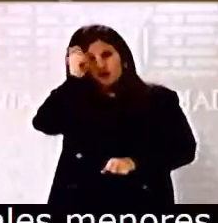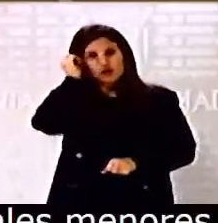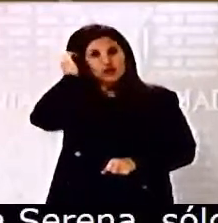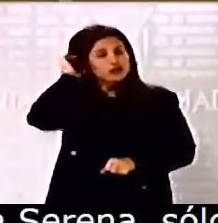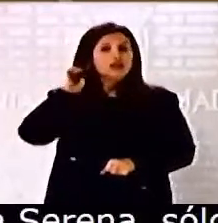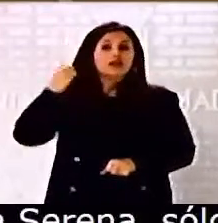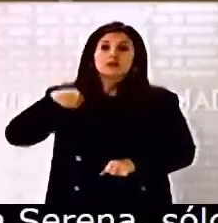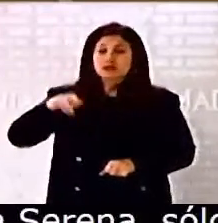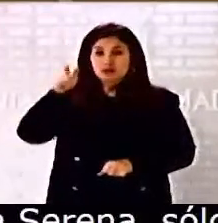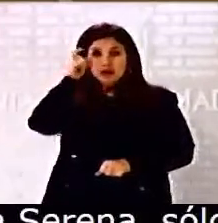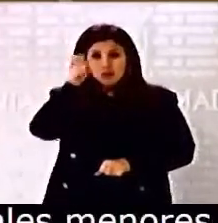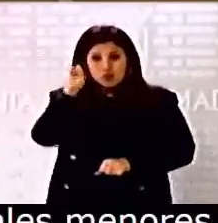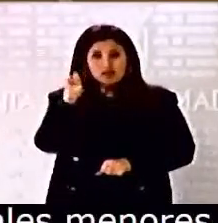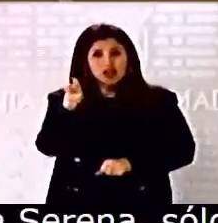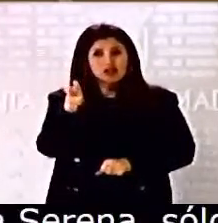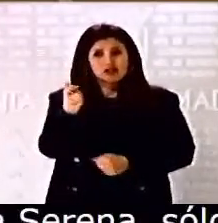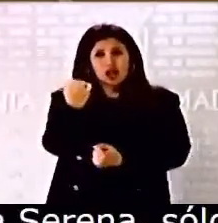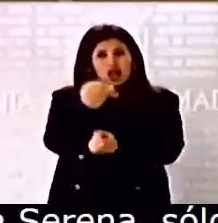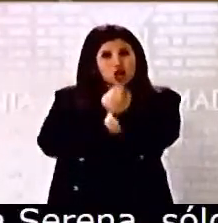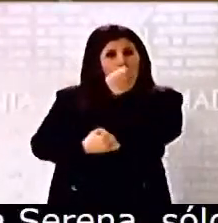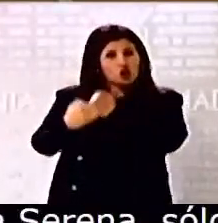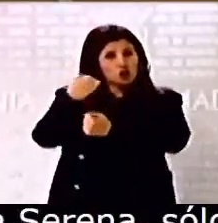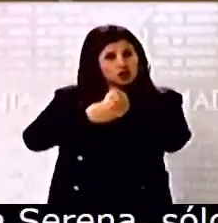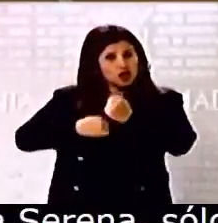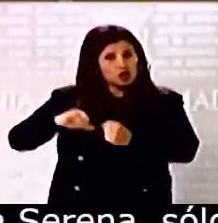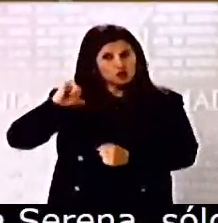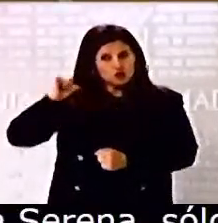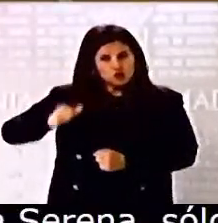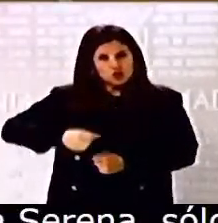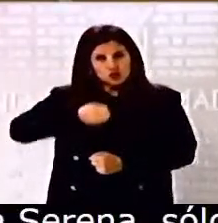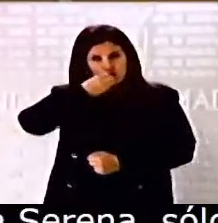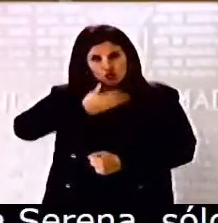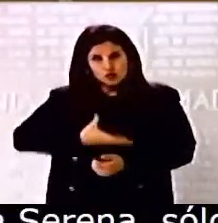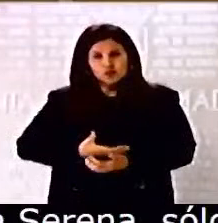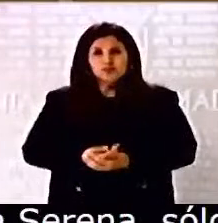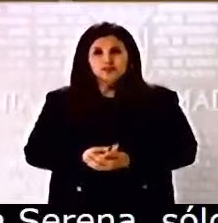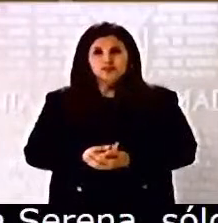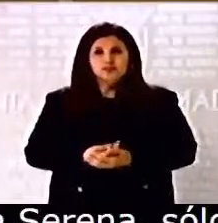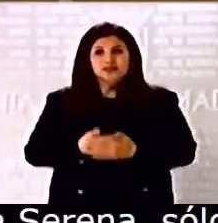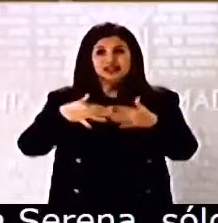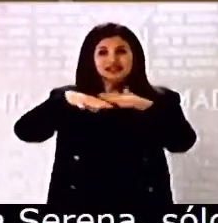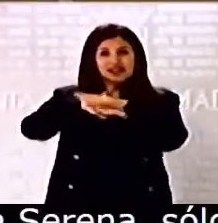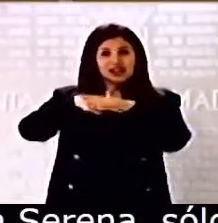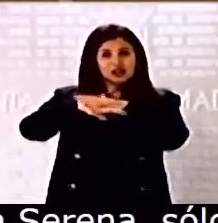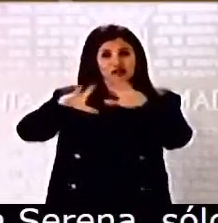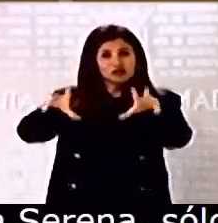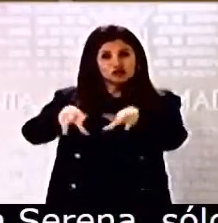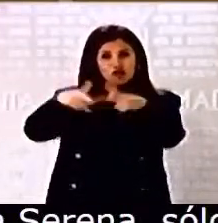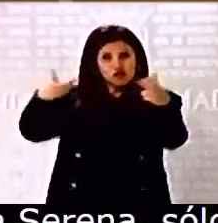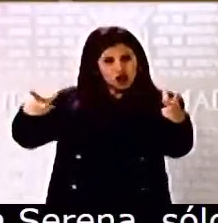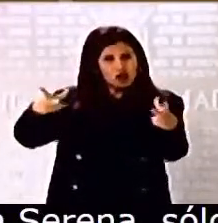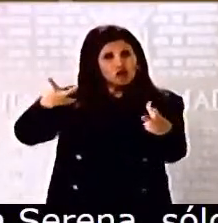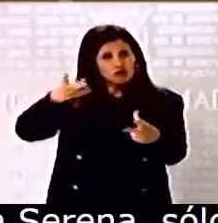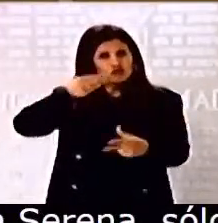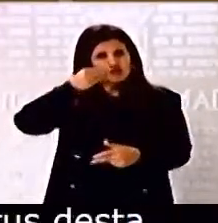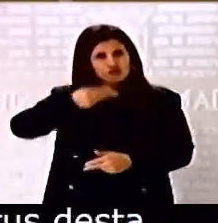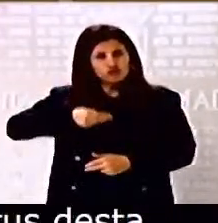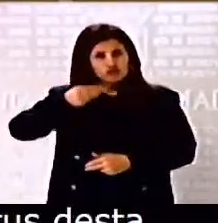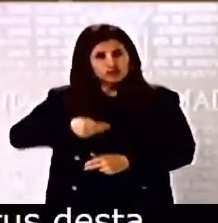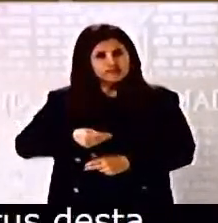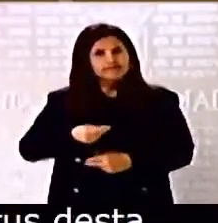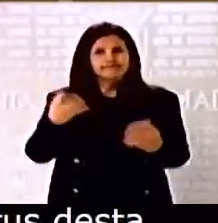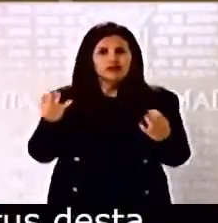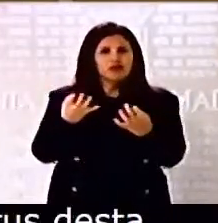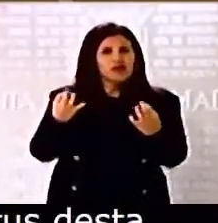con mucha atracción económica, con mucho tejido social y que se merece que cuanto